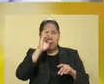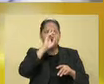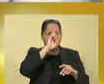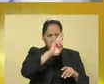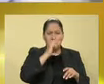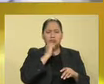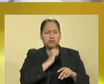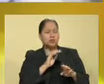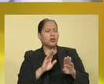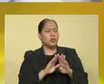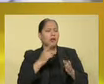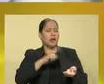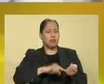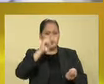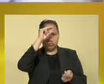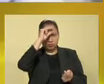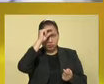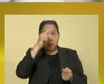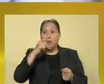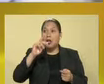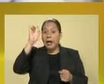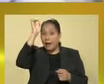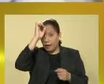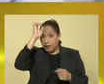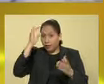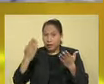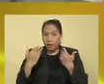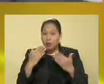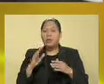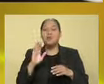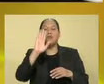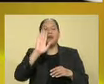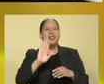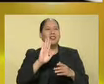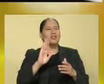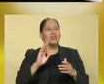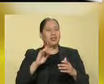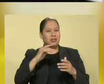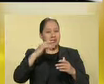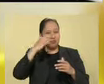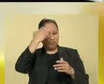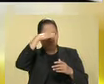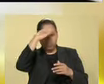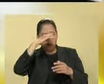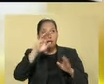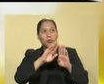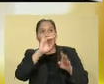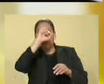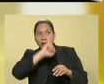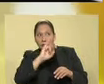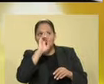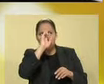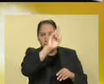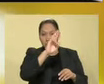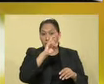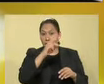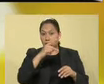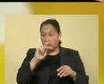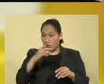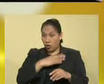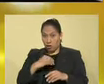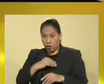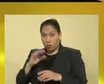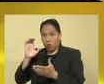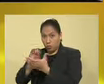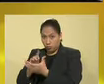respeto. Pero a la ausencia de la ética, fíjate qué feo. El hombre respeta a su jefe por las consecuencias, pero ¿respetará igual a sus hijos y